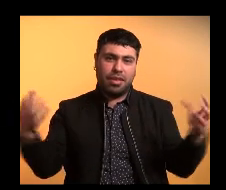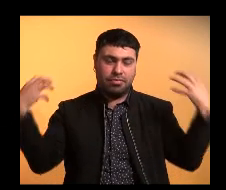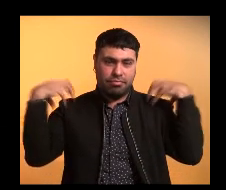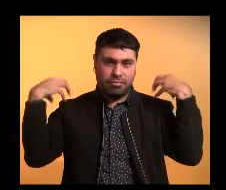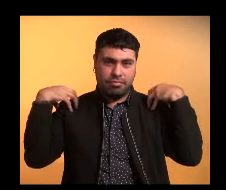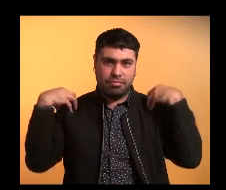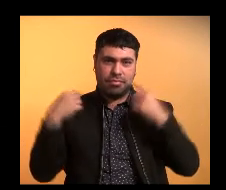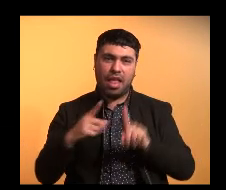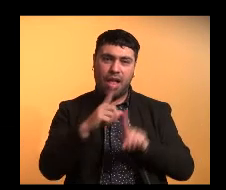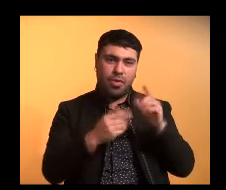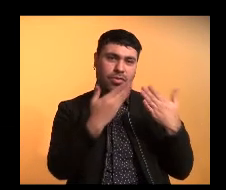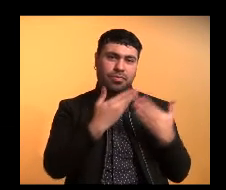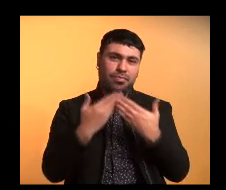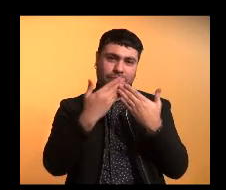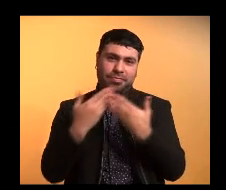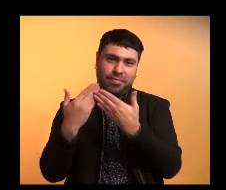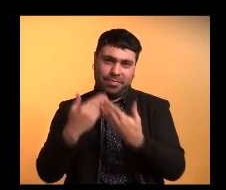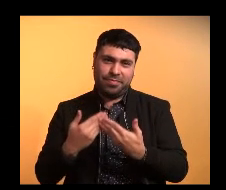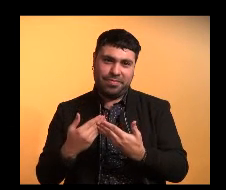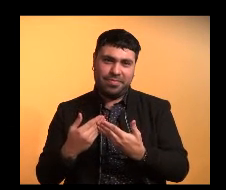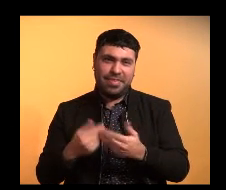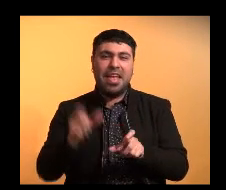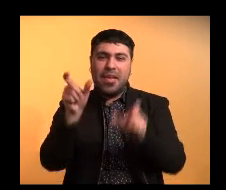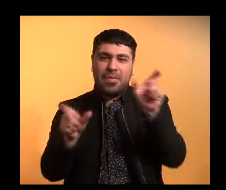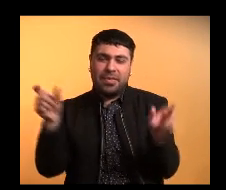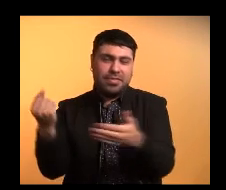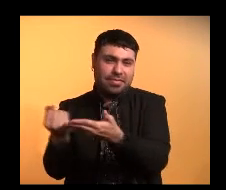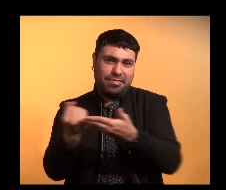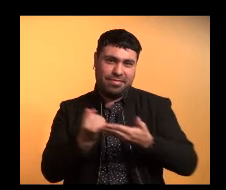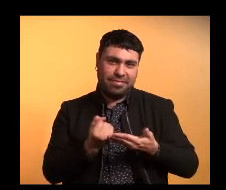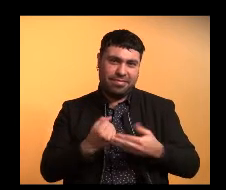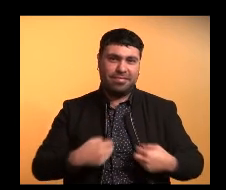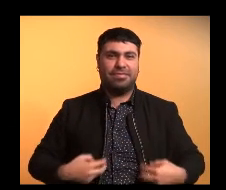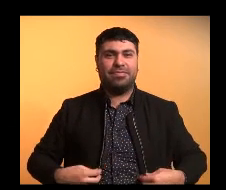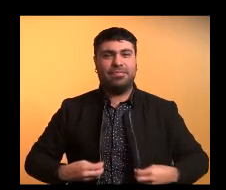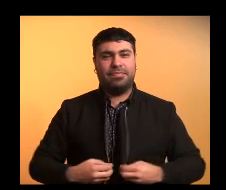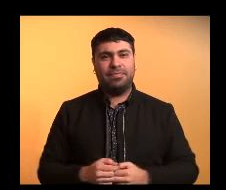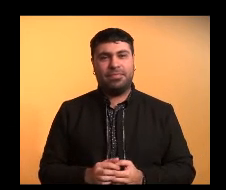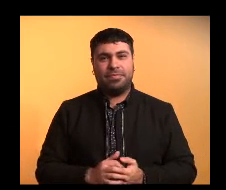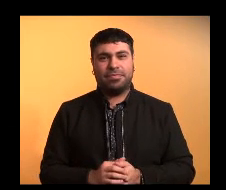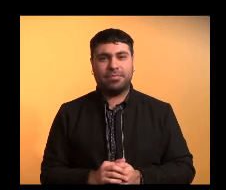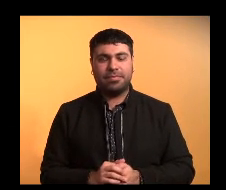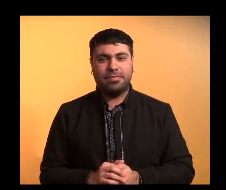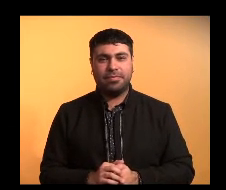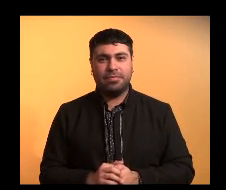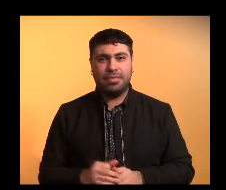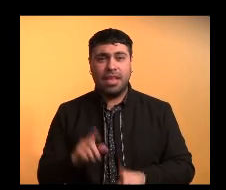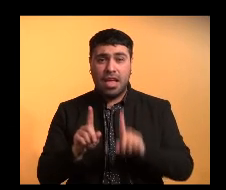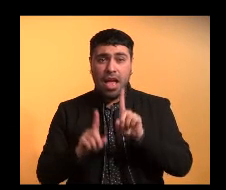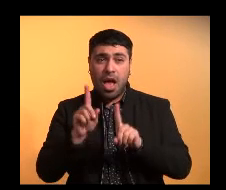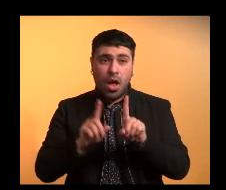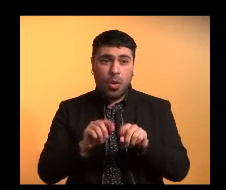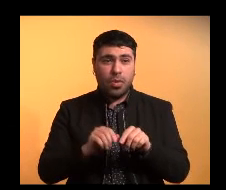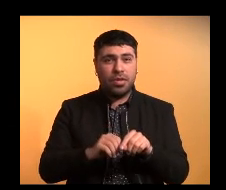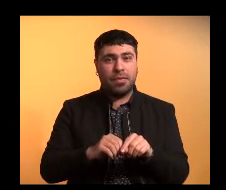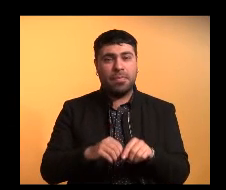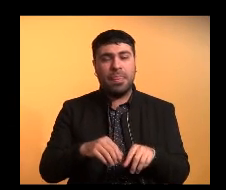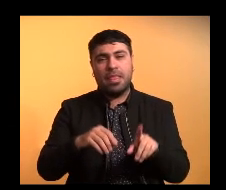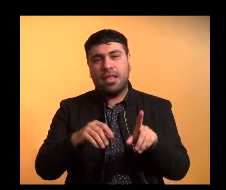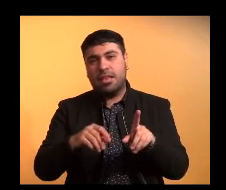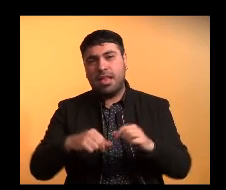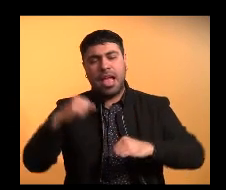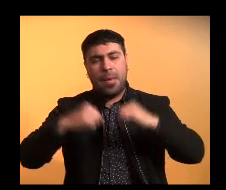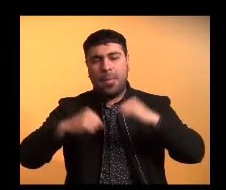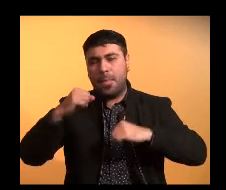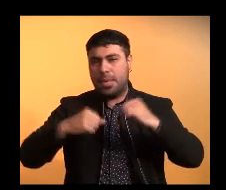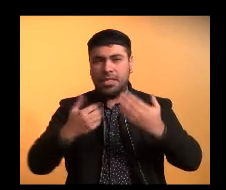los estudiantes y colaboradores de AlgaLab, y a MBON Pol2Pol, que son algunas de las instituciones que han dado recursos